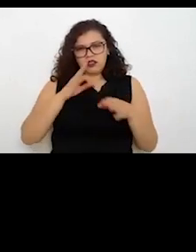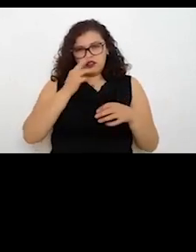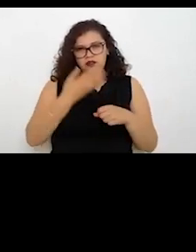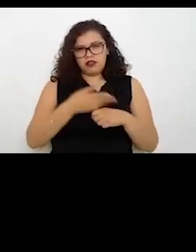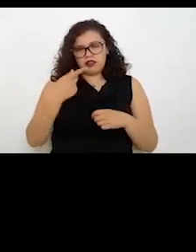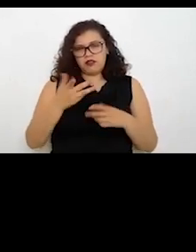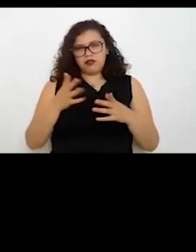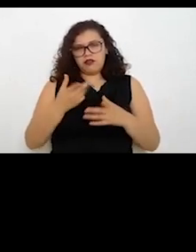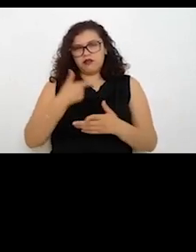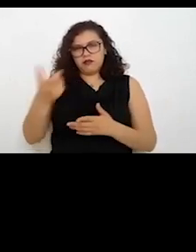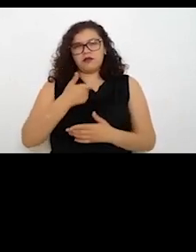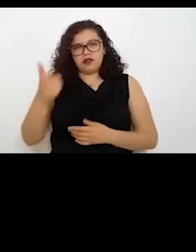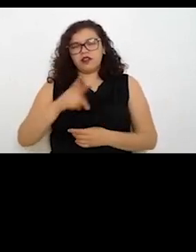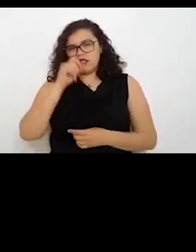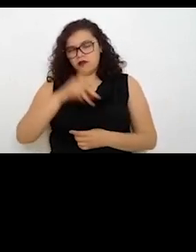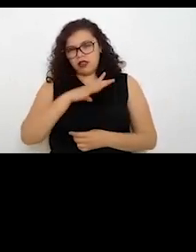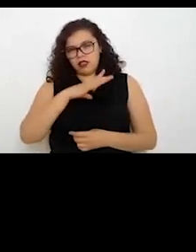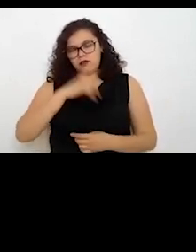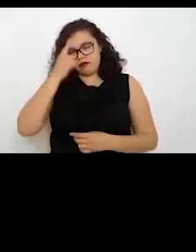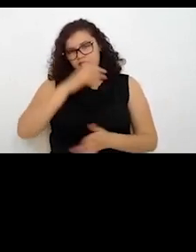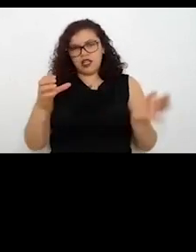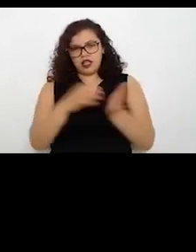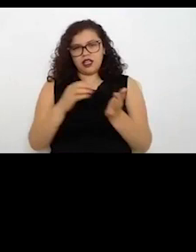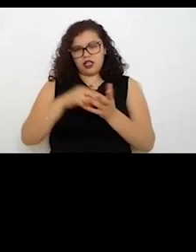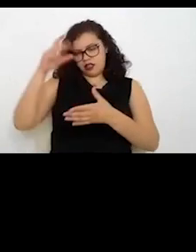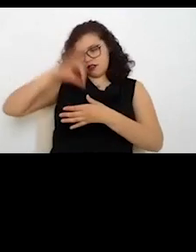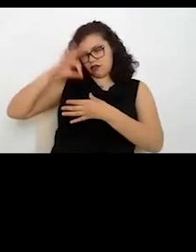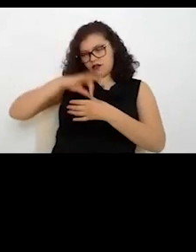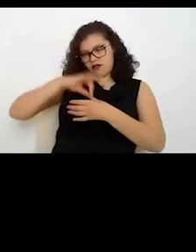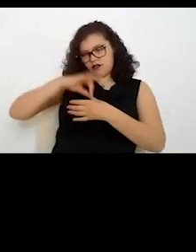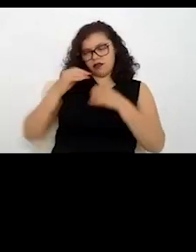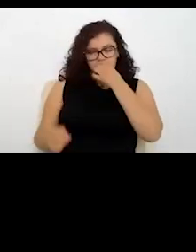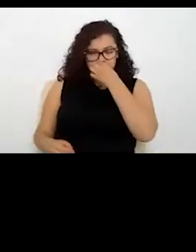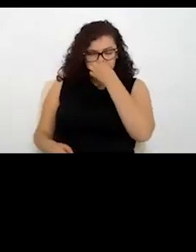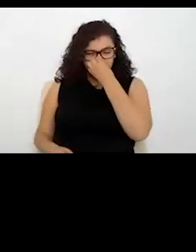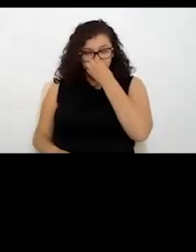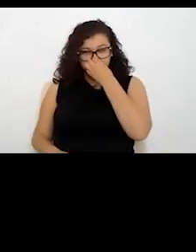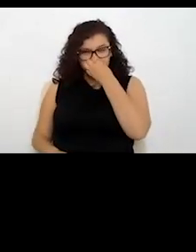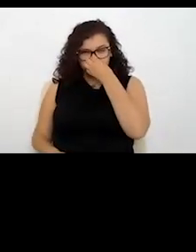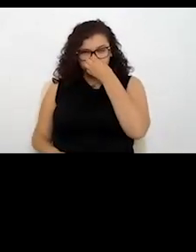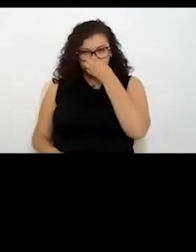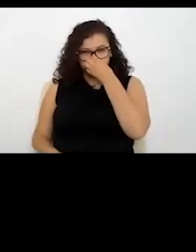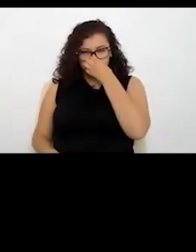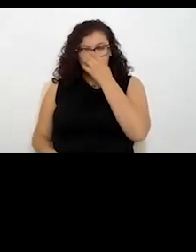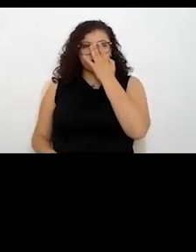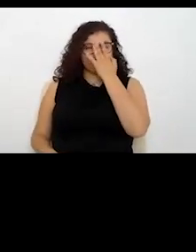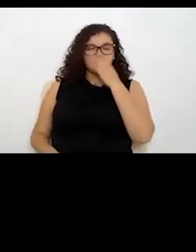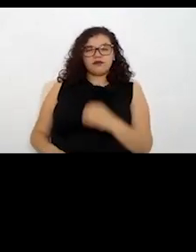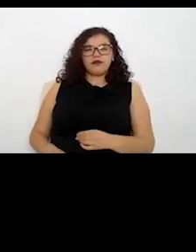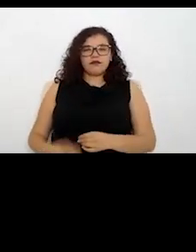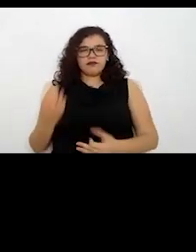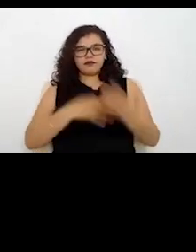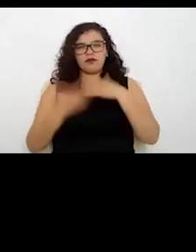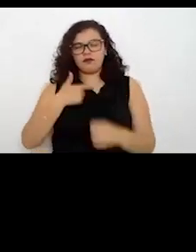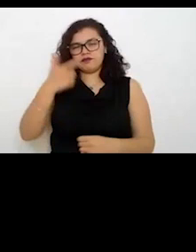esas aportaciones. Y lo mismo sucede con la caja de ahorro. Es importante mencionar que todo salario en México se tiene que